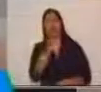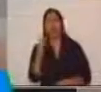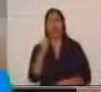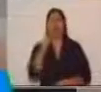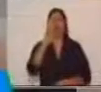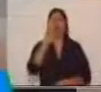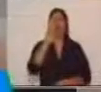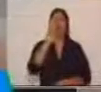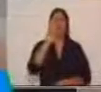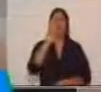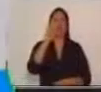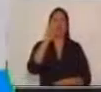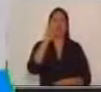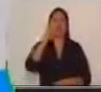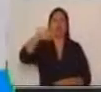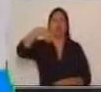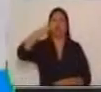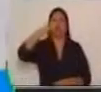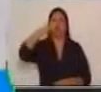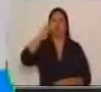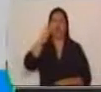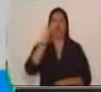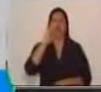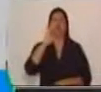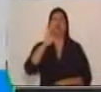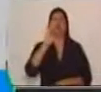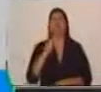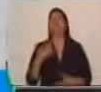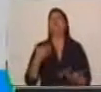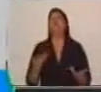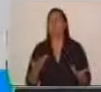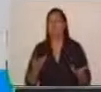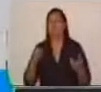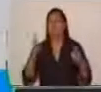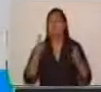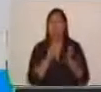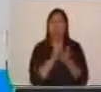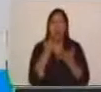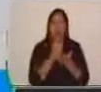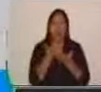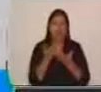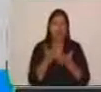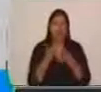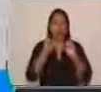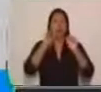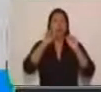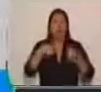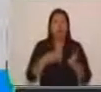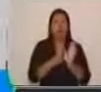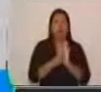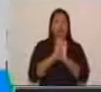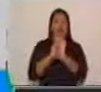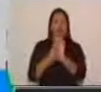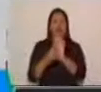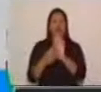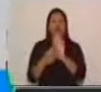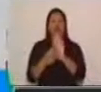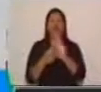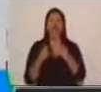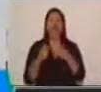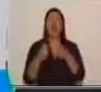todos aquellos textos destinados para que puedan ser representados en un